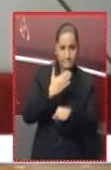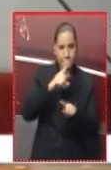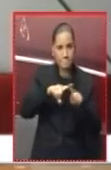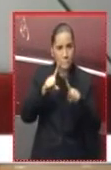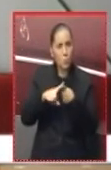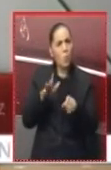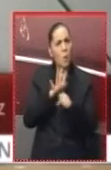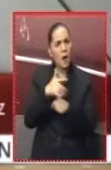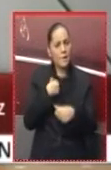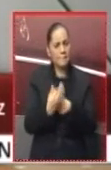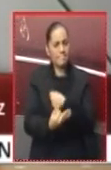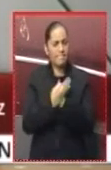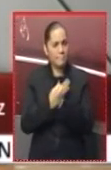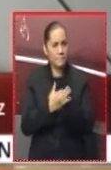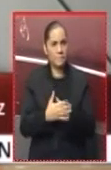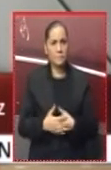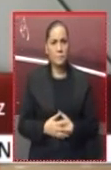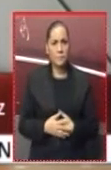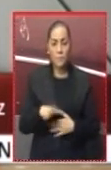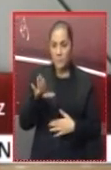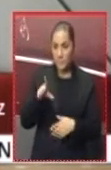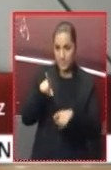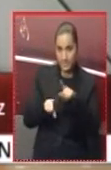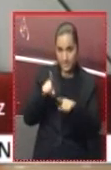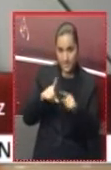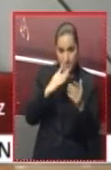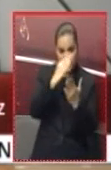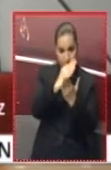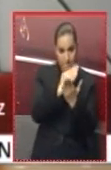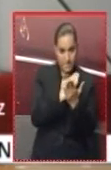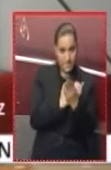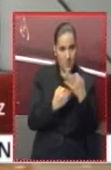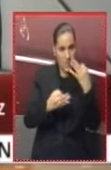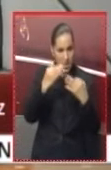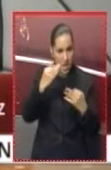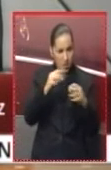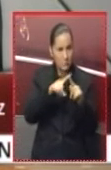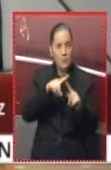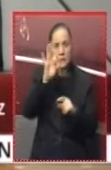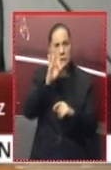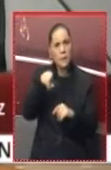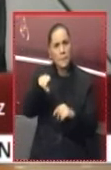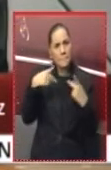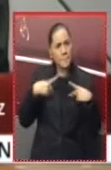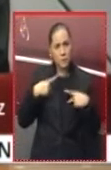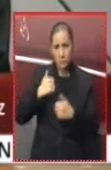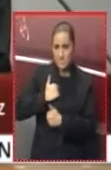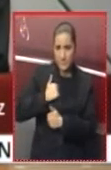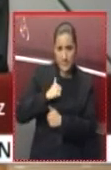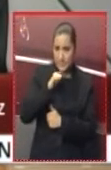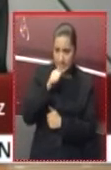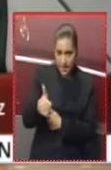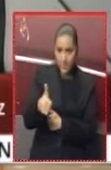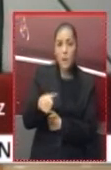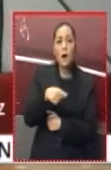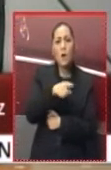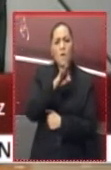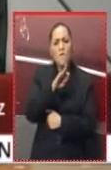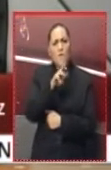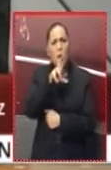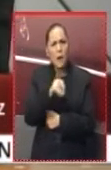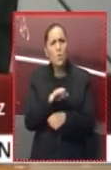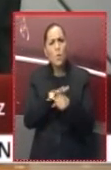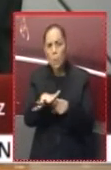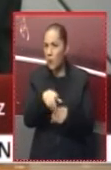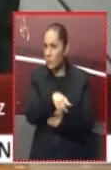Tratándose de una relación jurídica en donde exista una persona que no es militar, el fuero tiene que ser el de la justicia ordinaria,